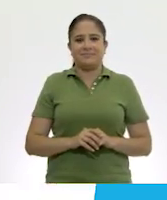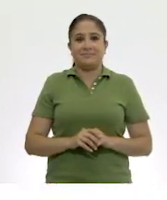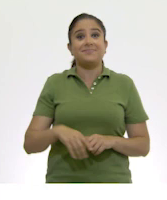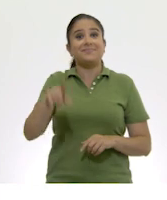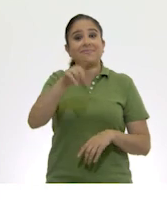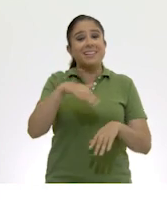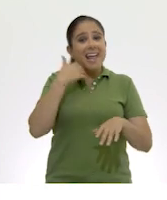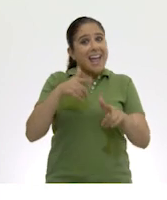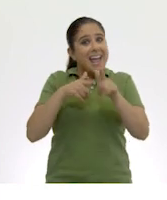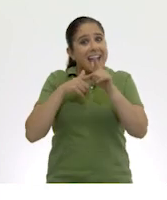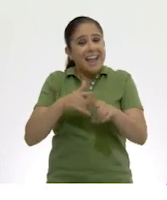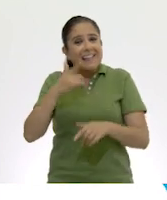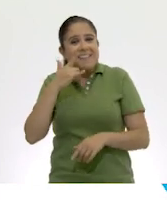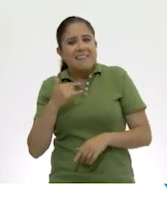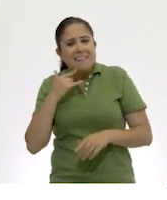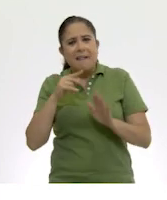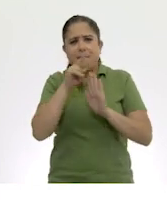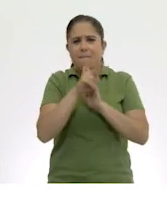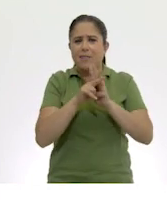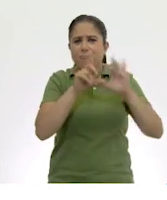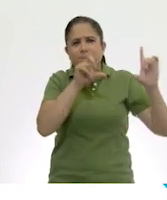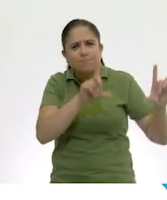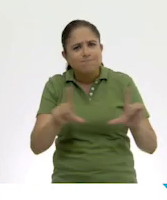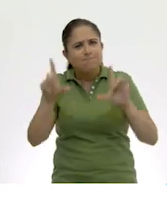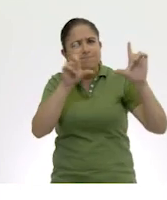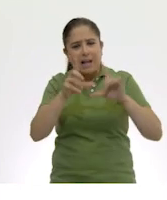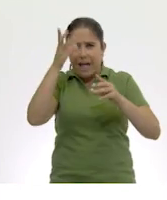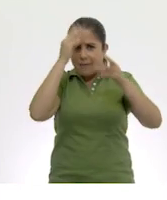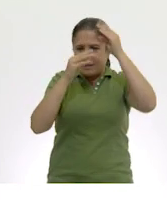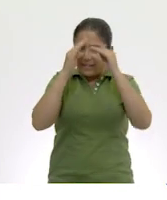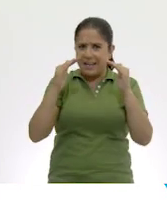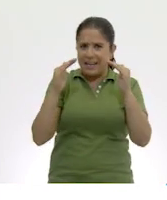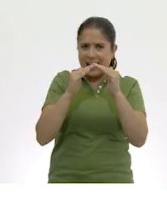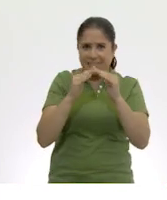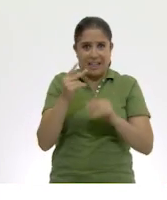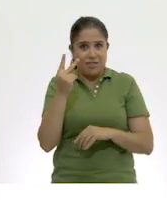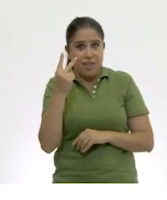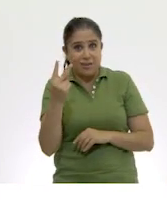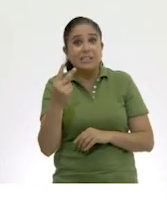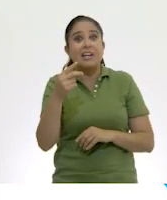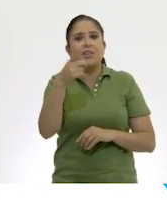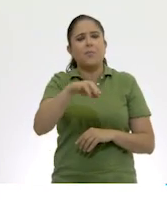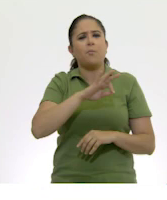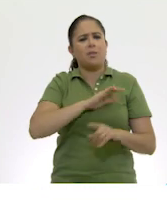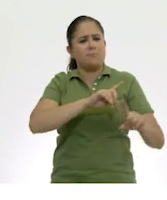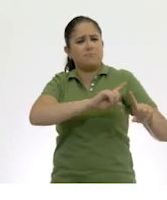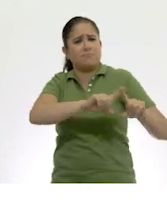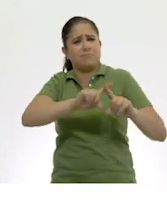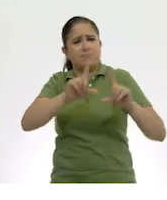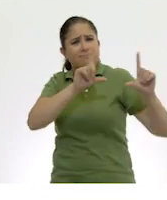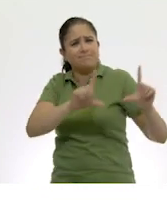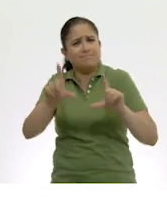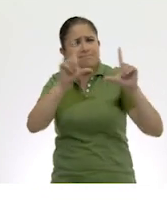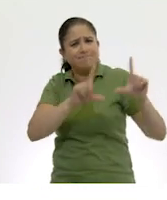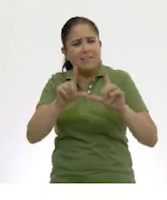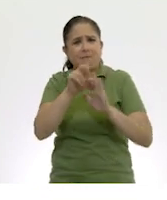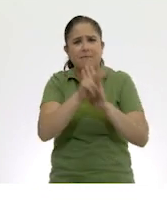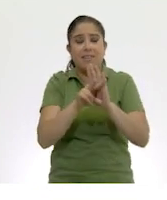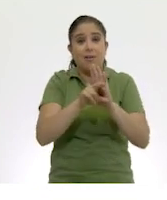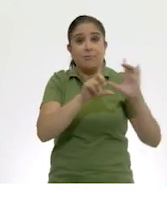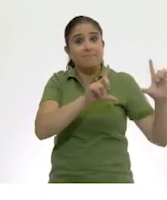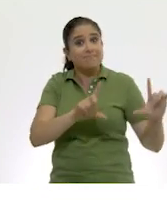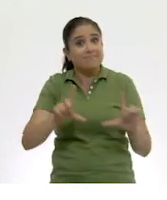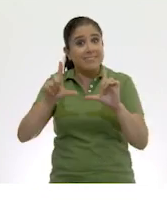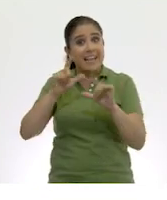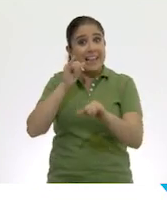si quieres volver a ver los programas de aprende en casa 2 los puedes encontrar en la siguiente liga aprende en casa